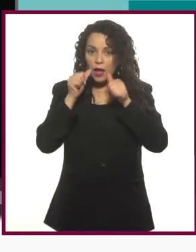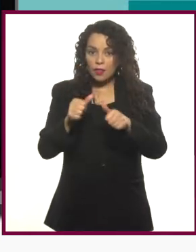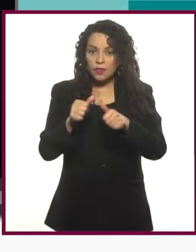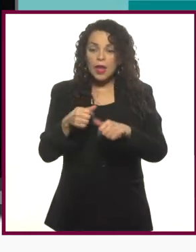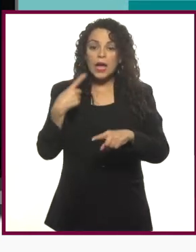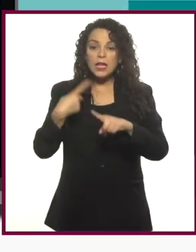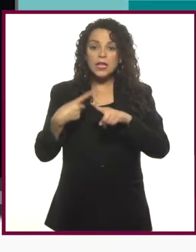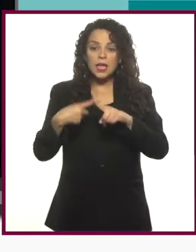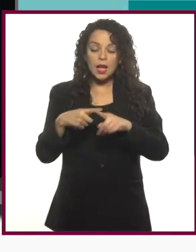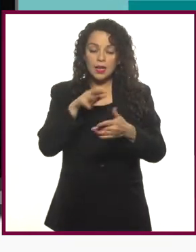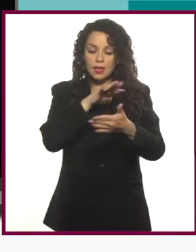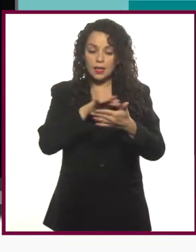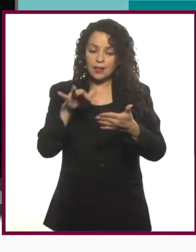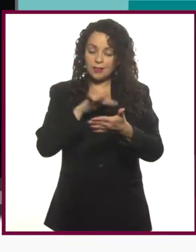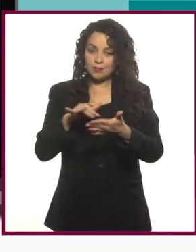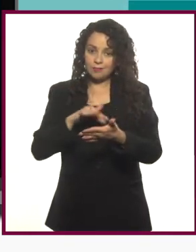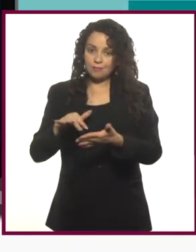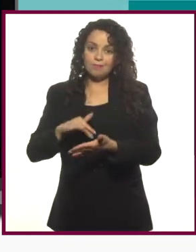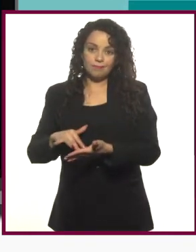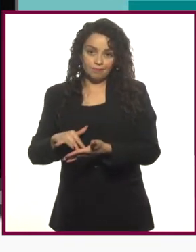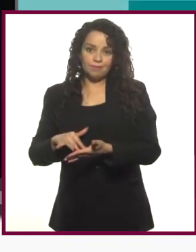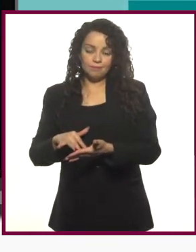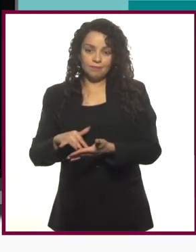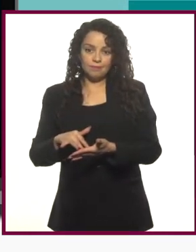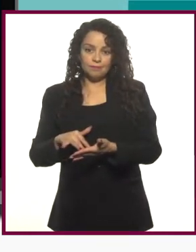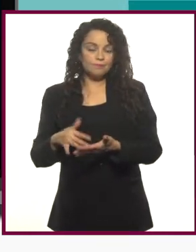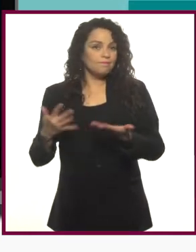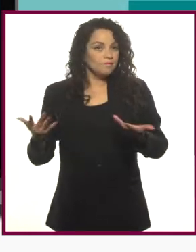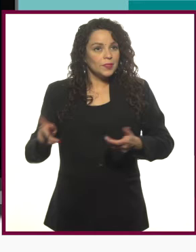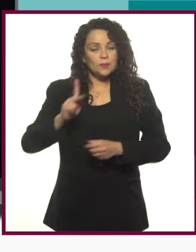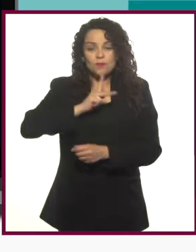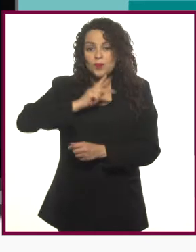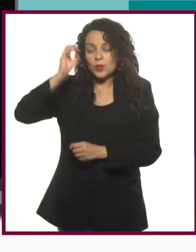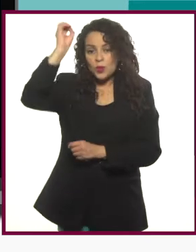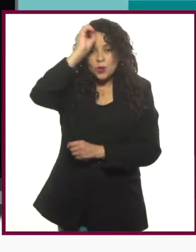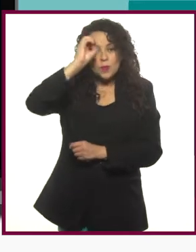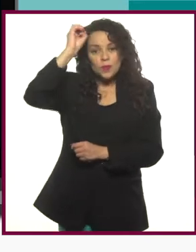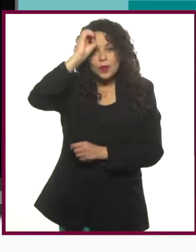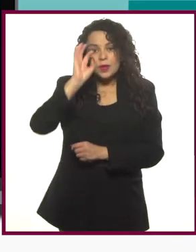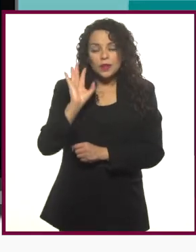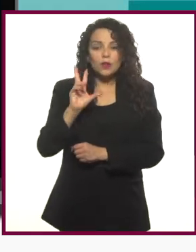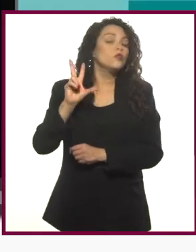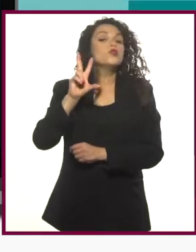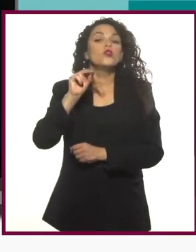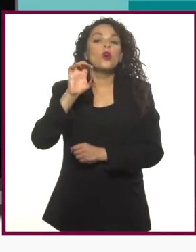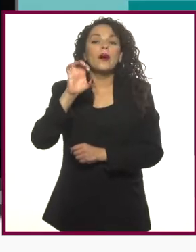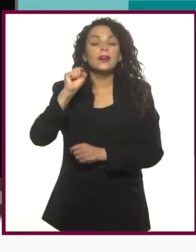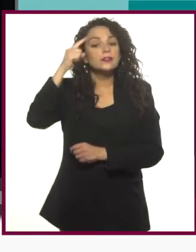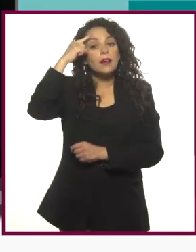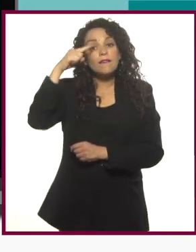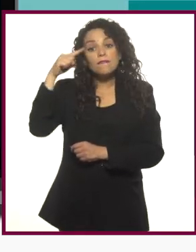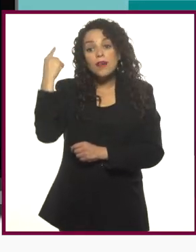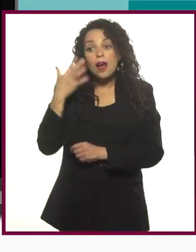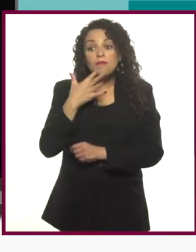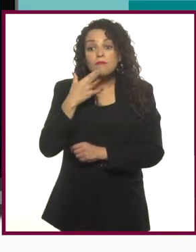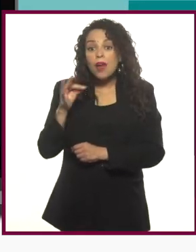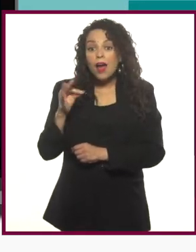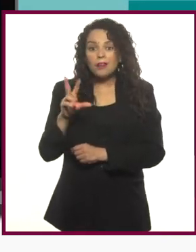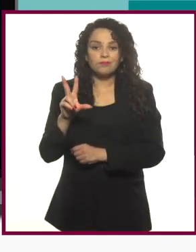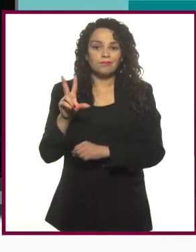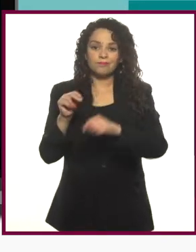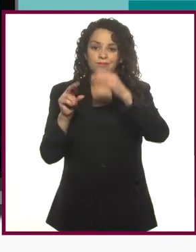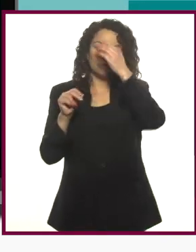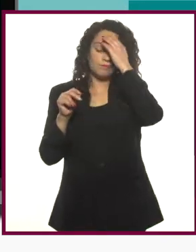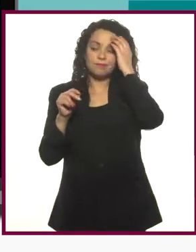atención de quien lo lee. Entonces, yo digo que no es nada sencillo